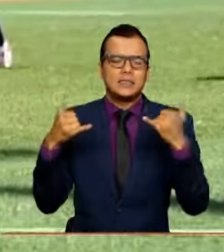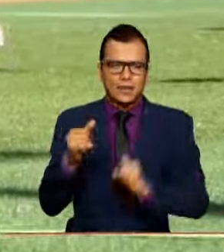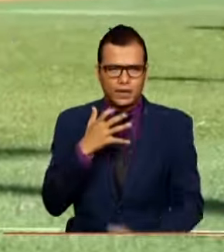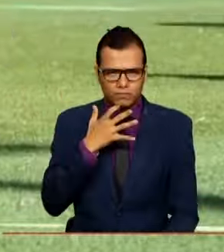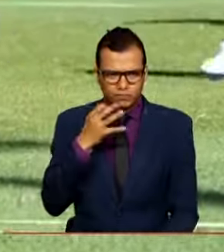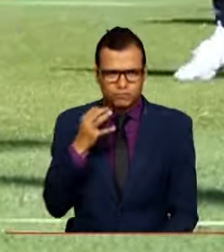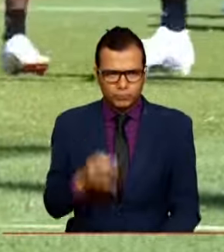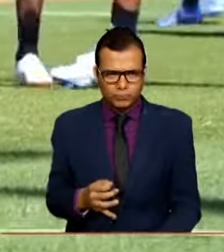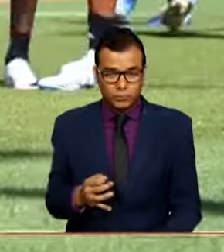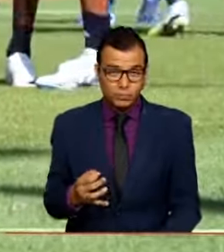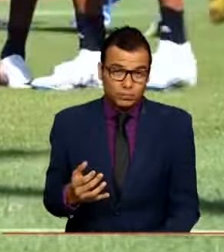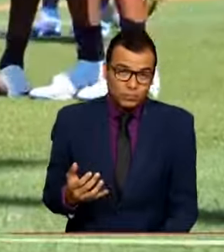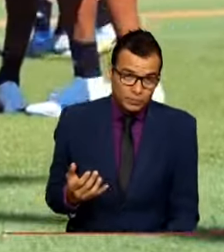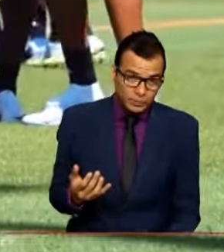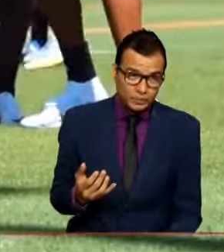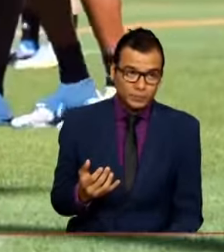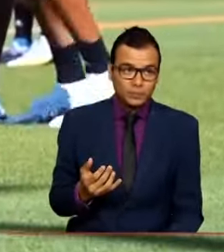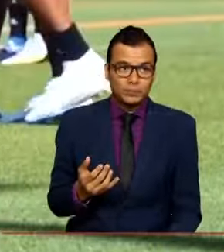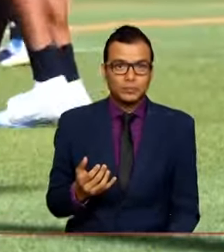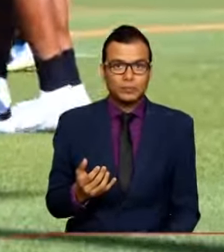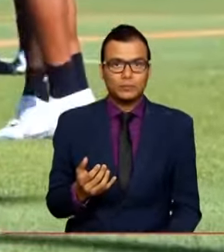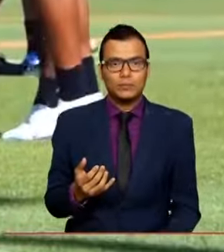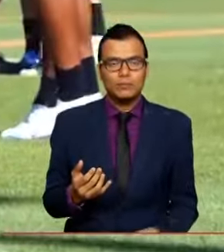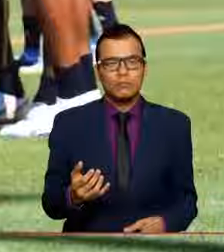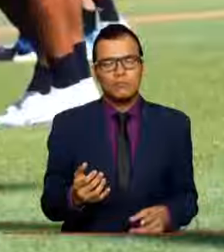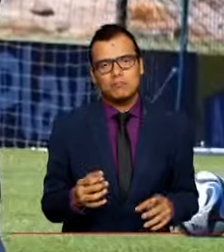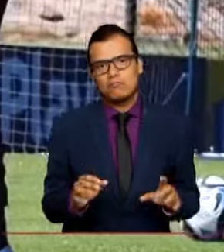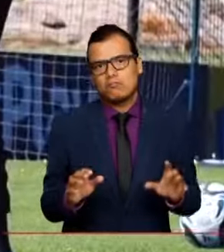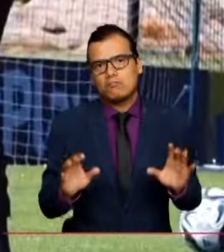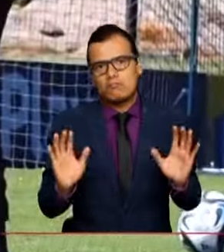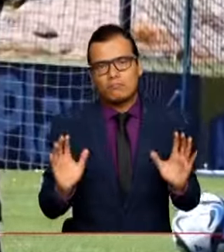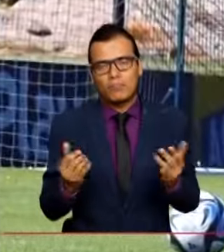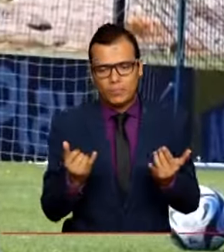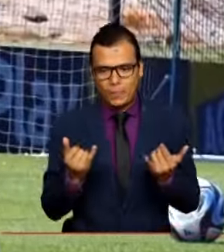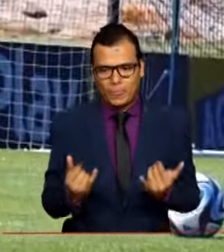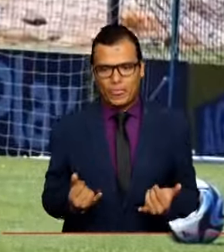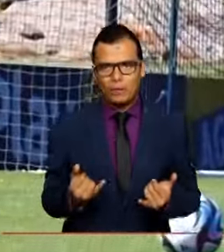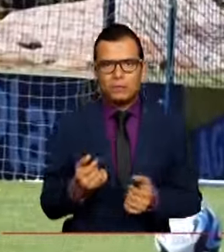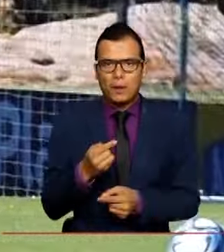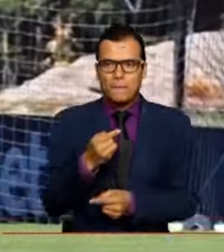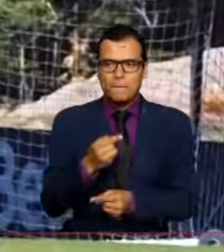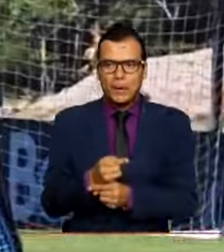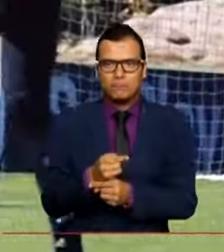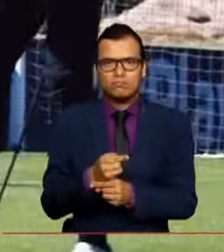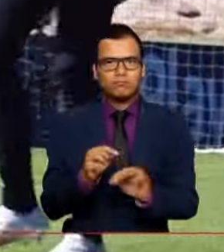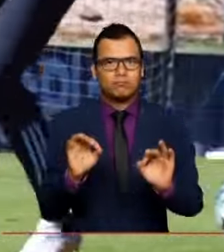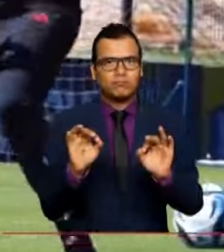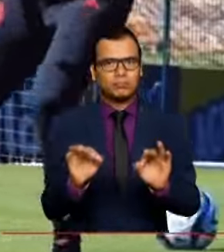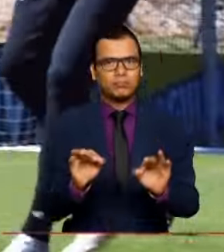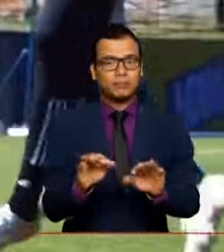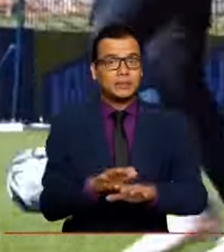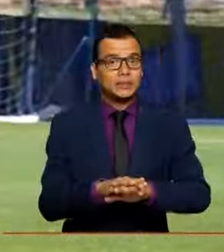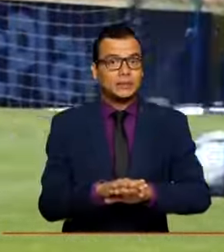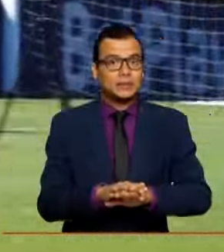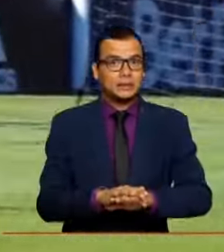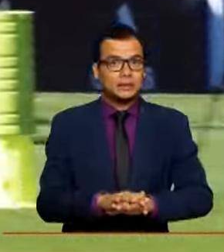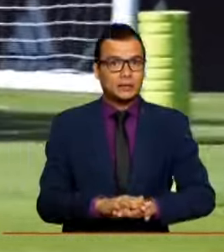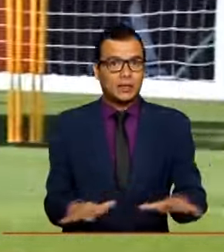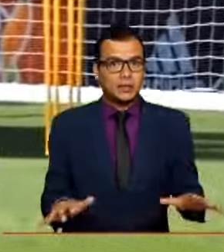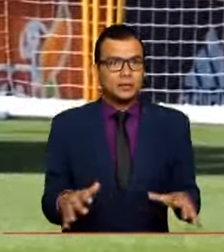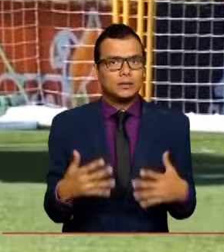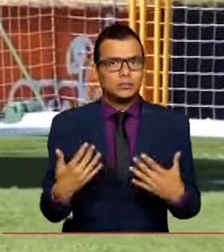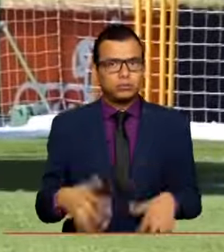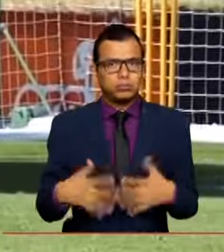error acá que en un equipo. Y bueno, todo eso se fue haciendo de manera gradual. Hay